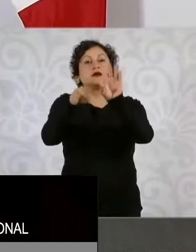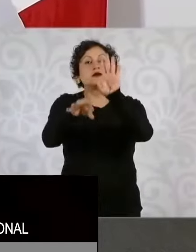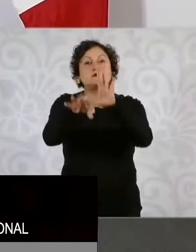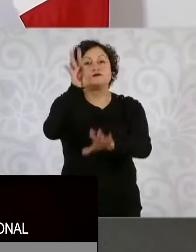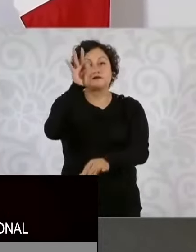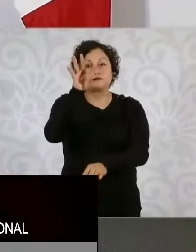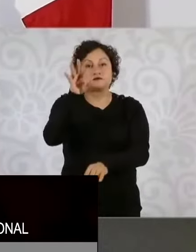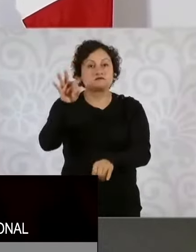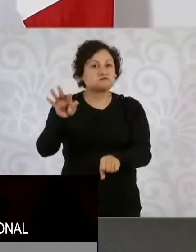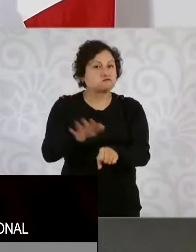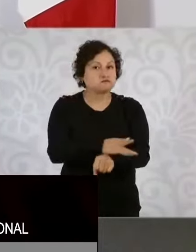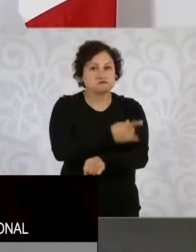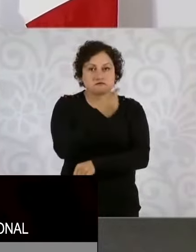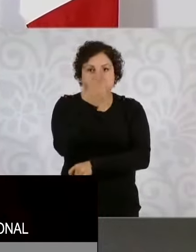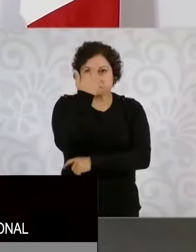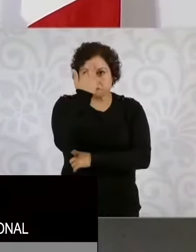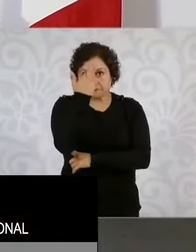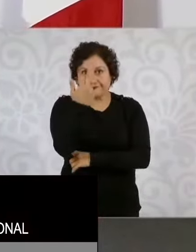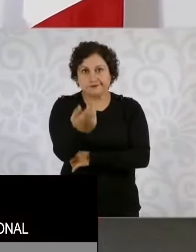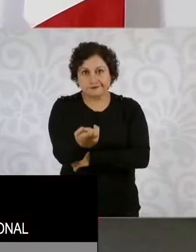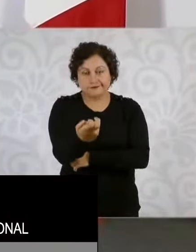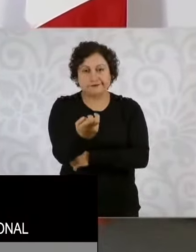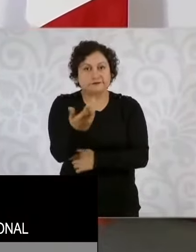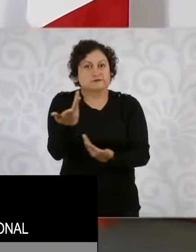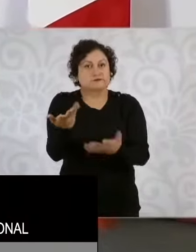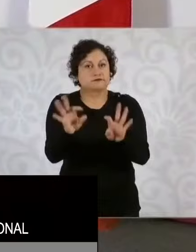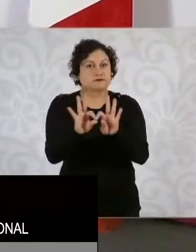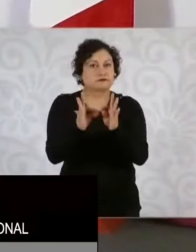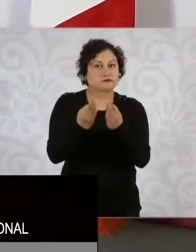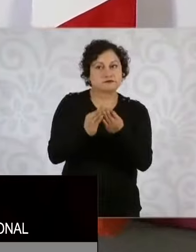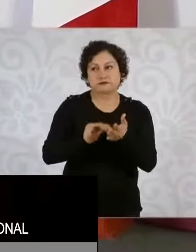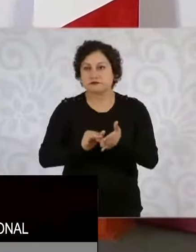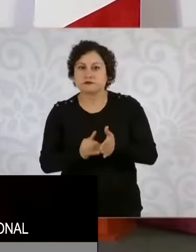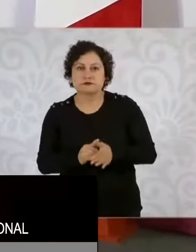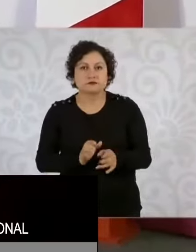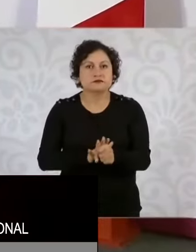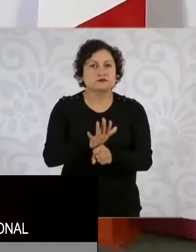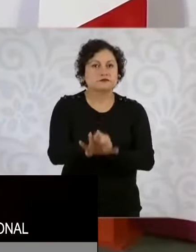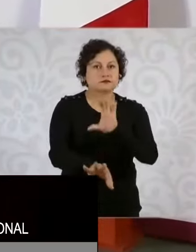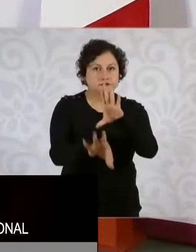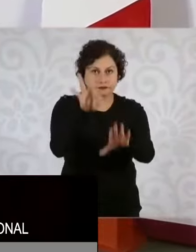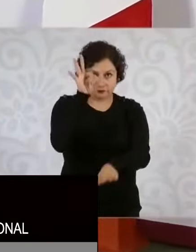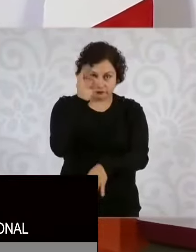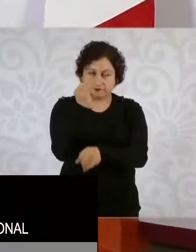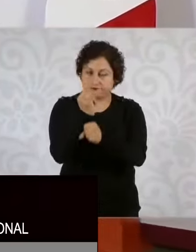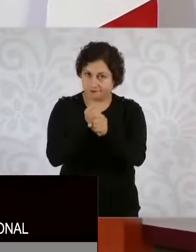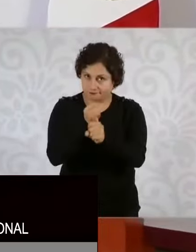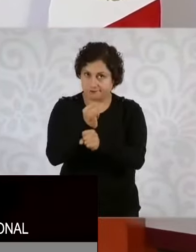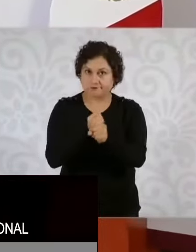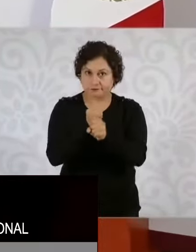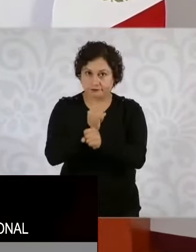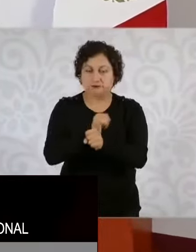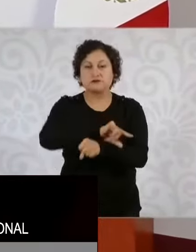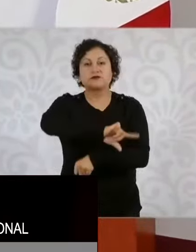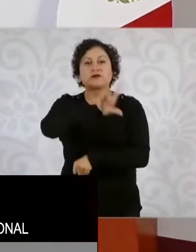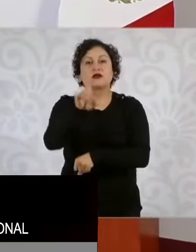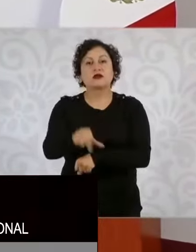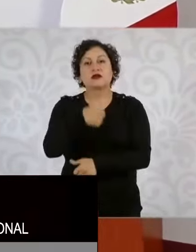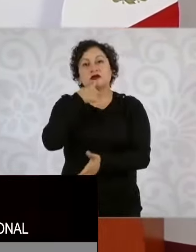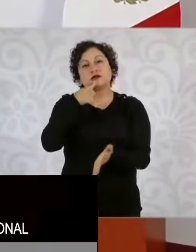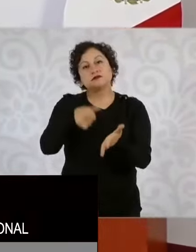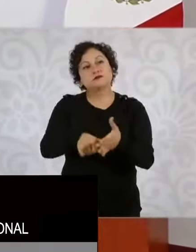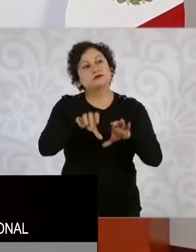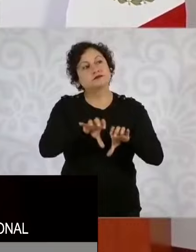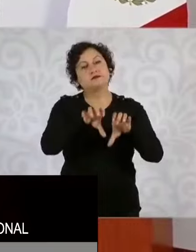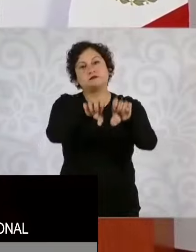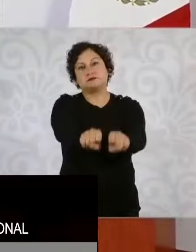generen. Y del lado de la Ley General de Instituciones y Procedimientos Electorales, pues también se establecen normas relevantes que tienen que ver